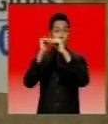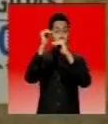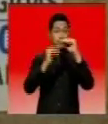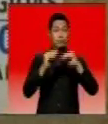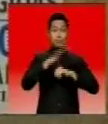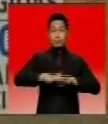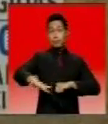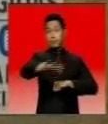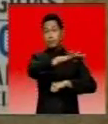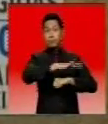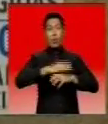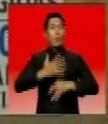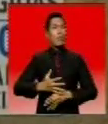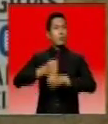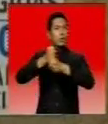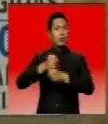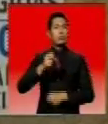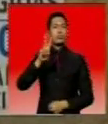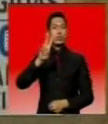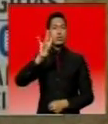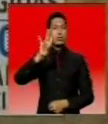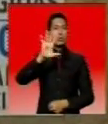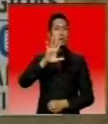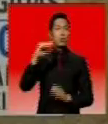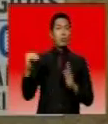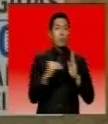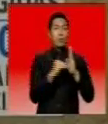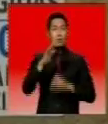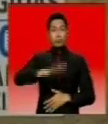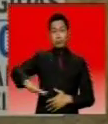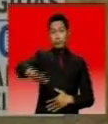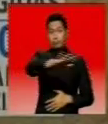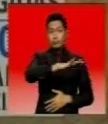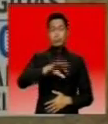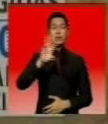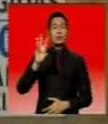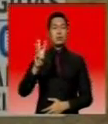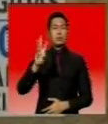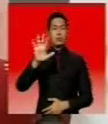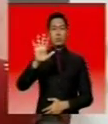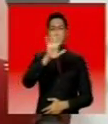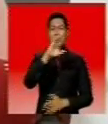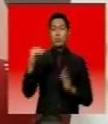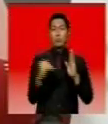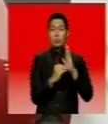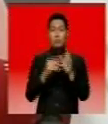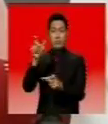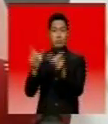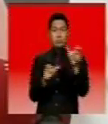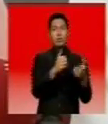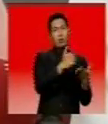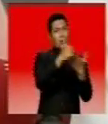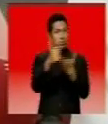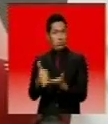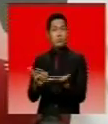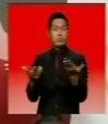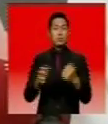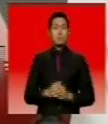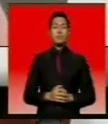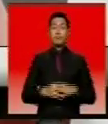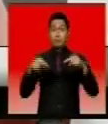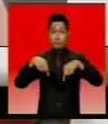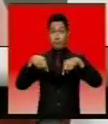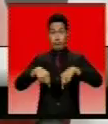mil hectáreas y 655 mil habitantes de un fuerte invierno. En estos cuatro días ha llovido el